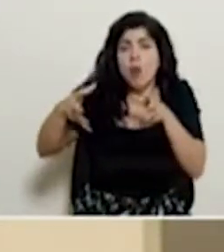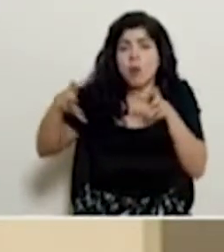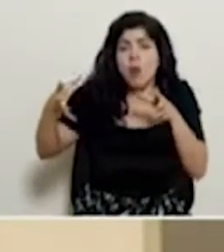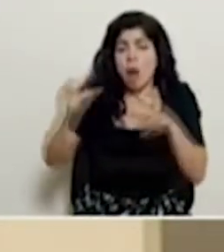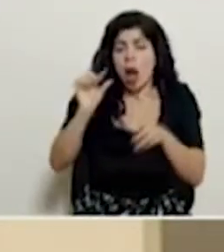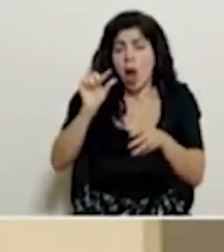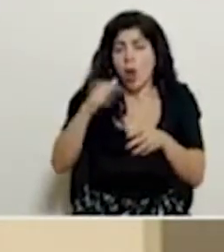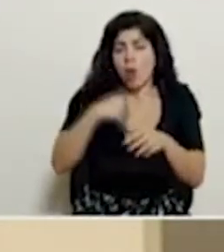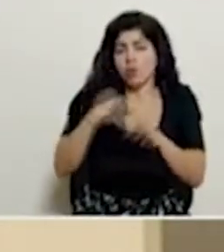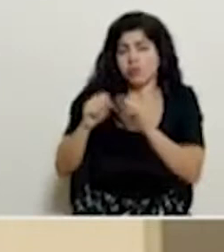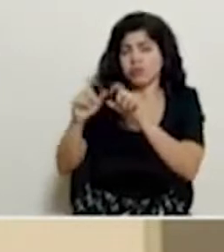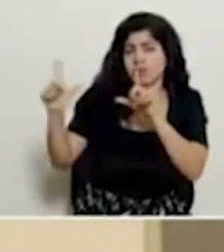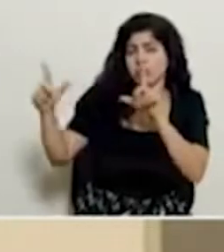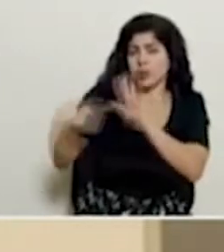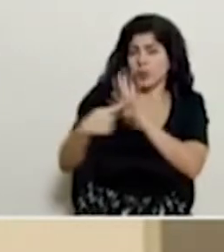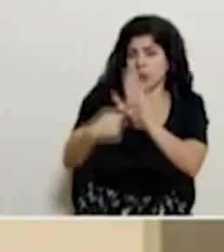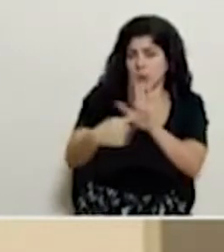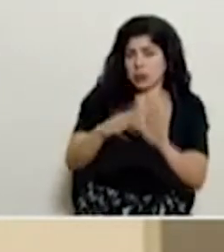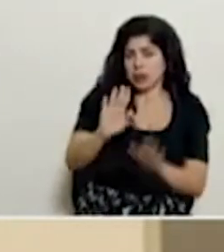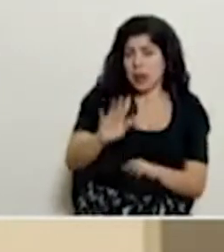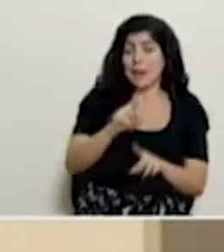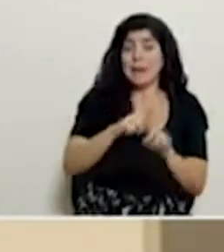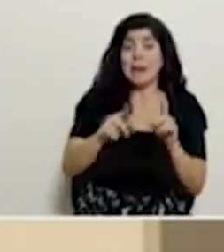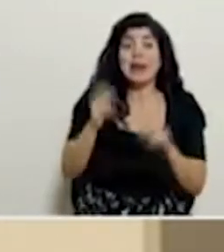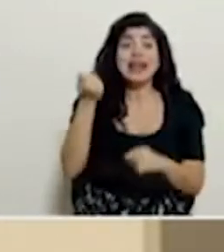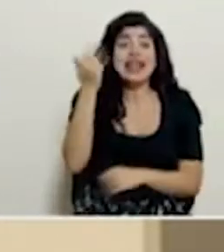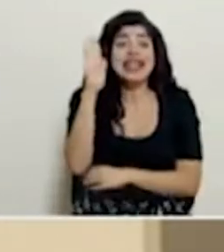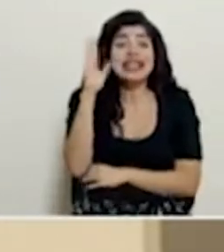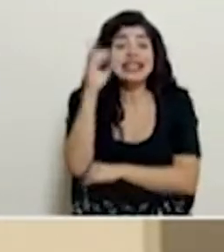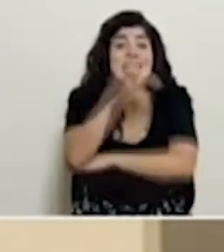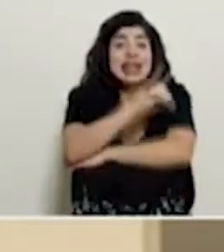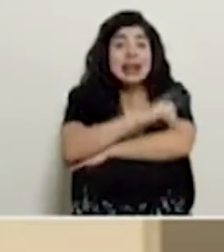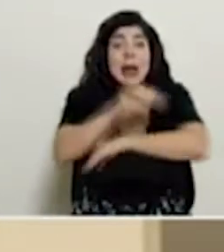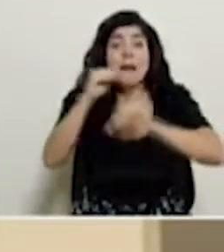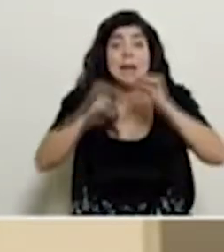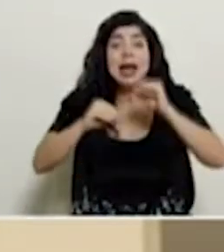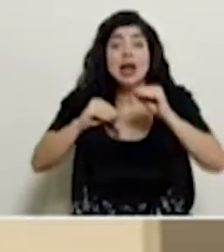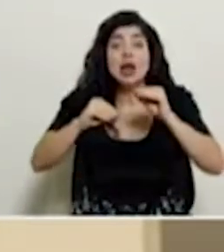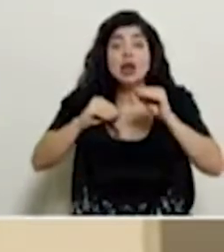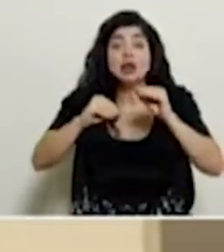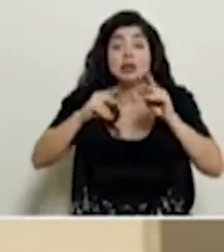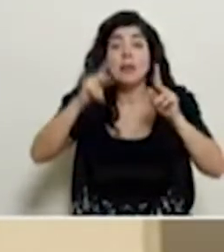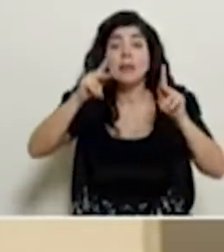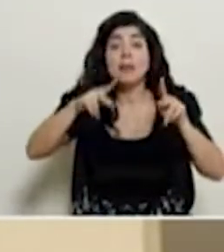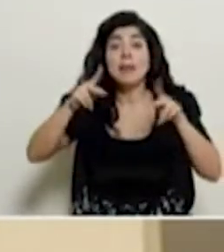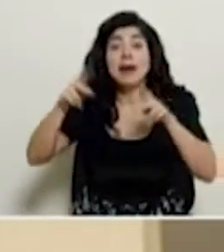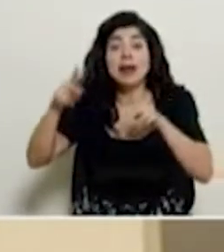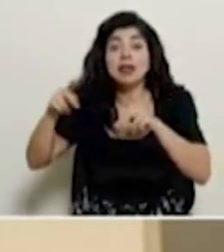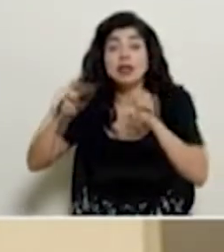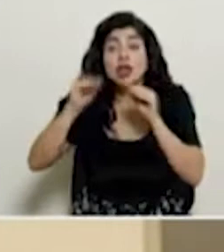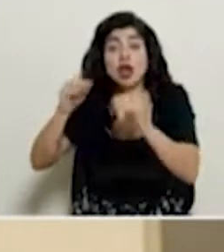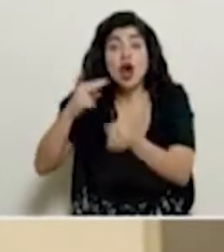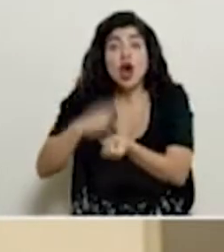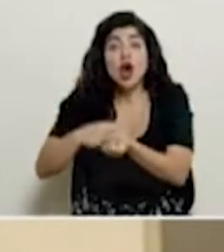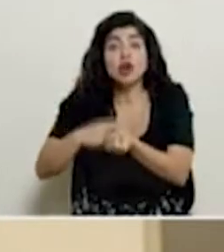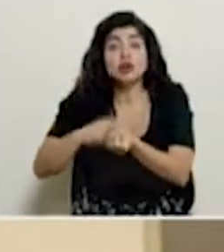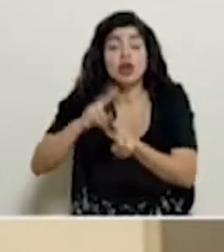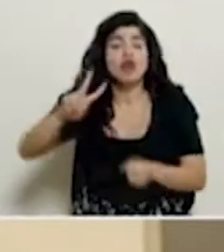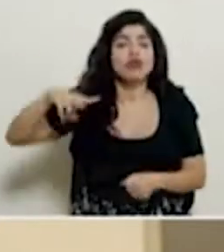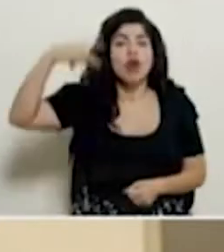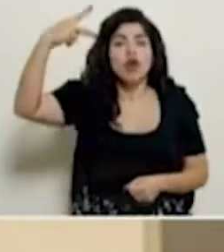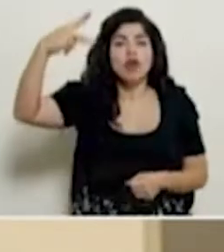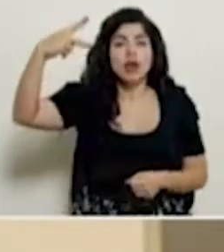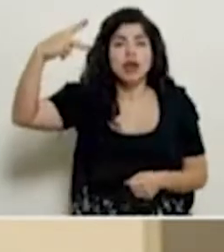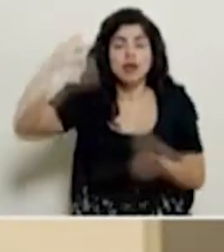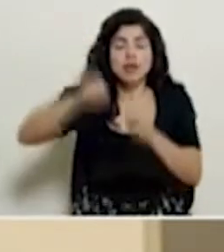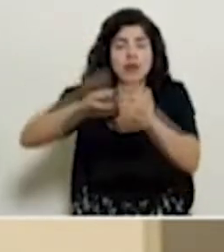menos de 15 días se ha duplicado la cantidad de personas que tenemos internadas en los diferentes hospitales del país. Además de